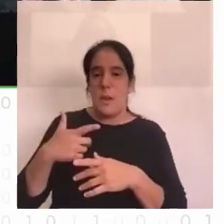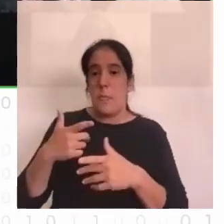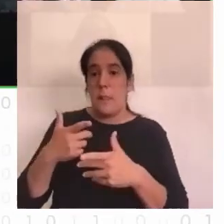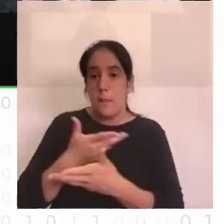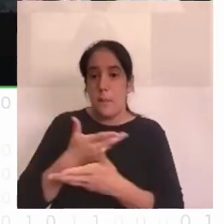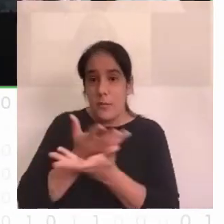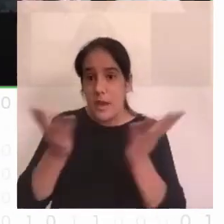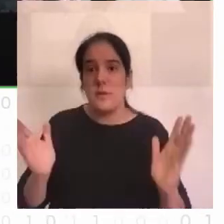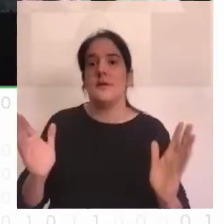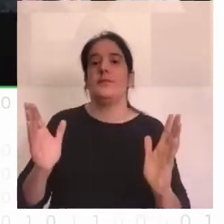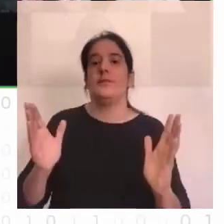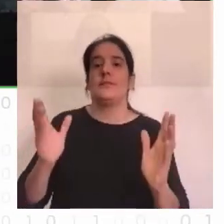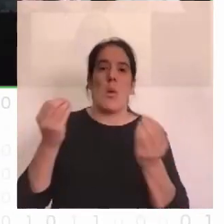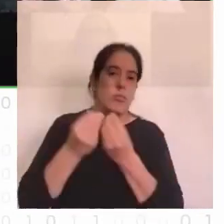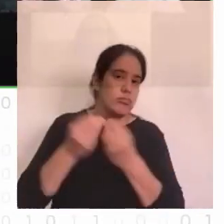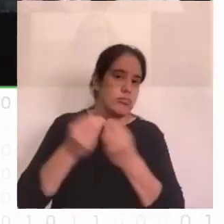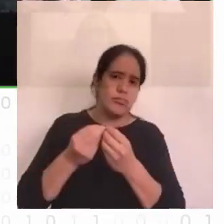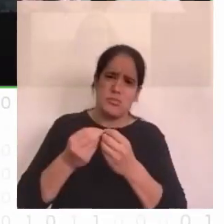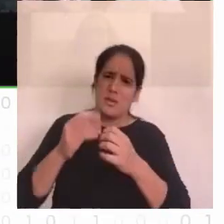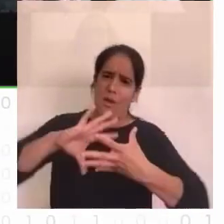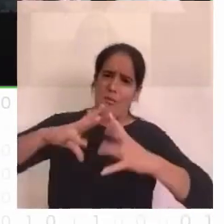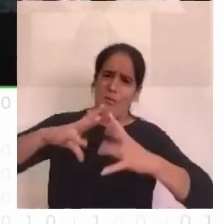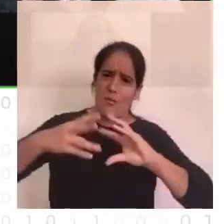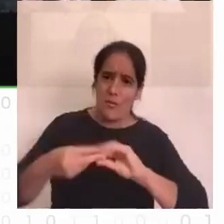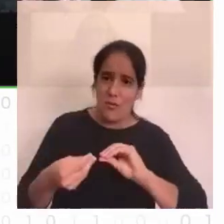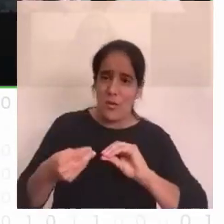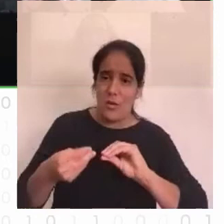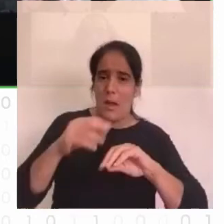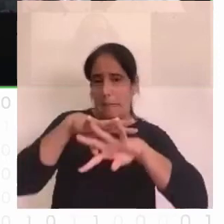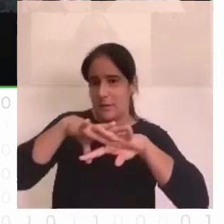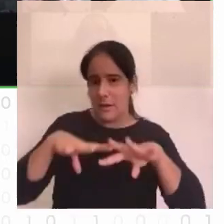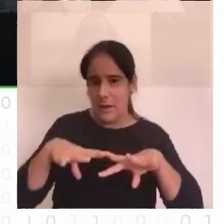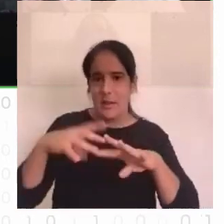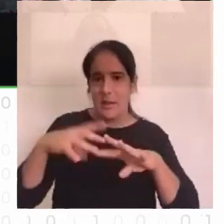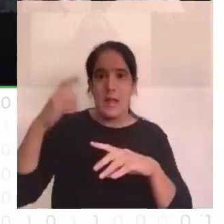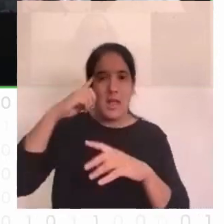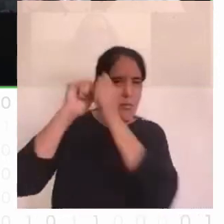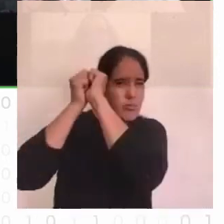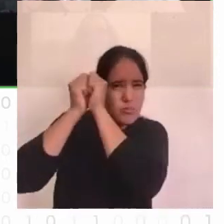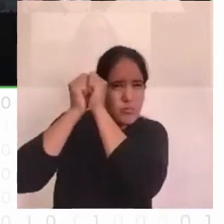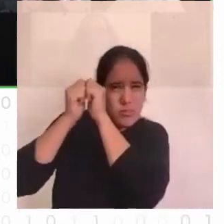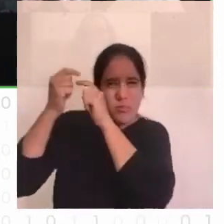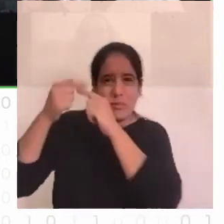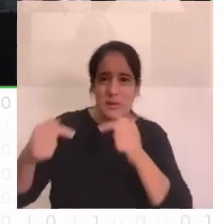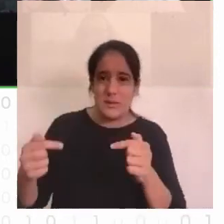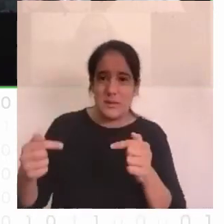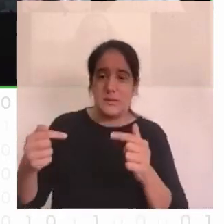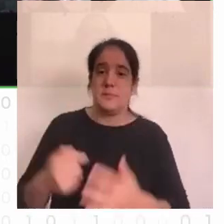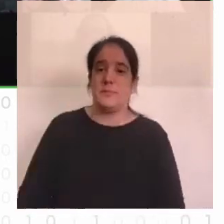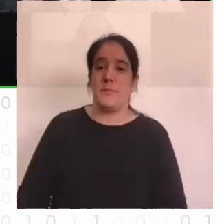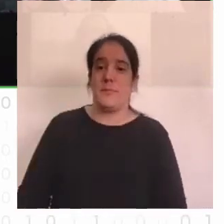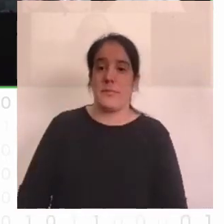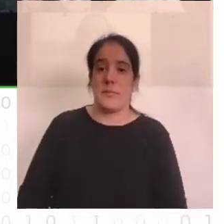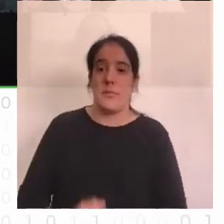arquitecturas de diferentes redes de neuronales a ver si funcionaban o no funcionaban. Ahí probaron, medio